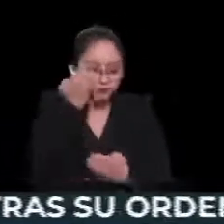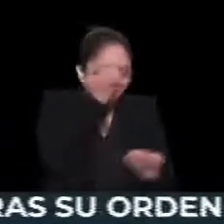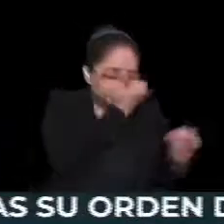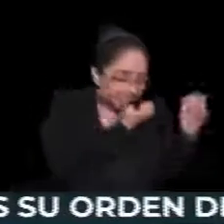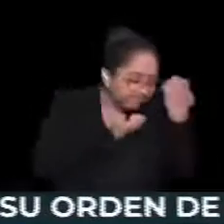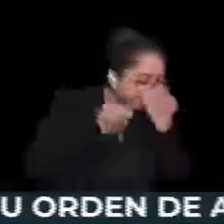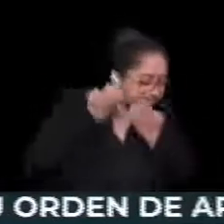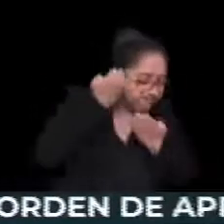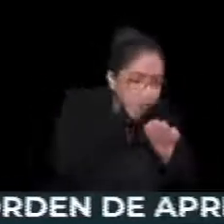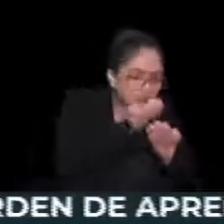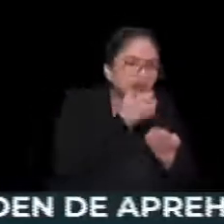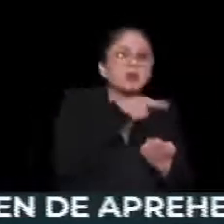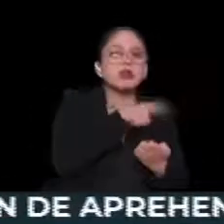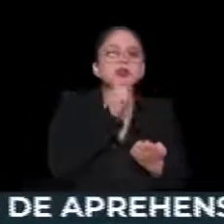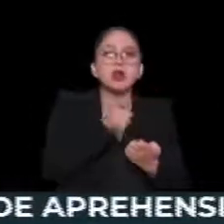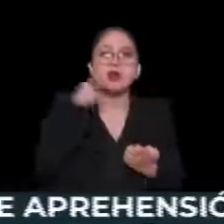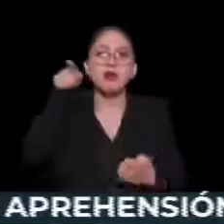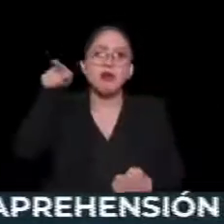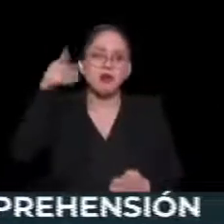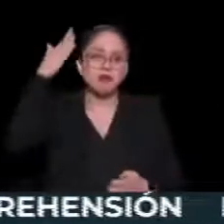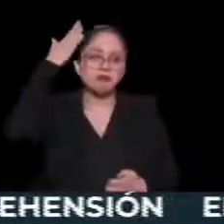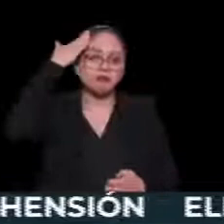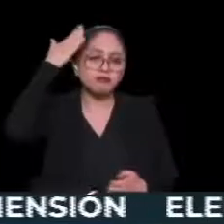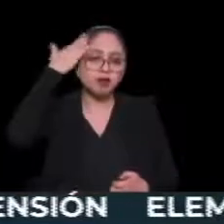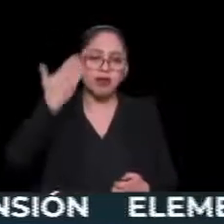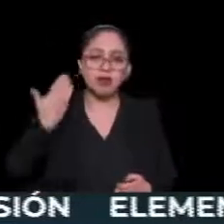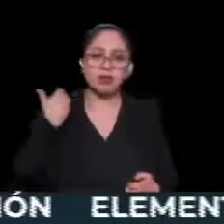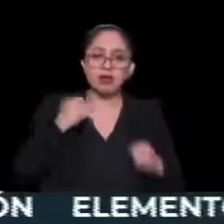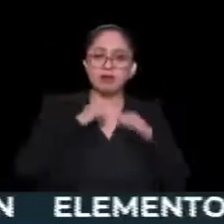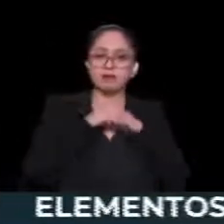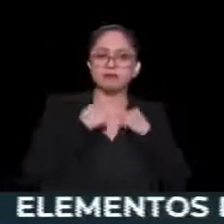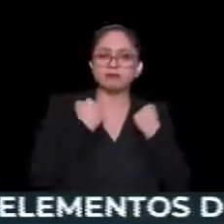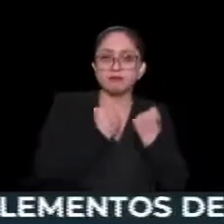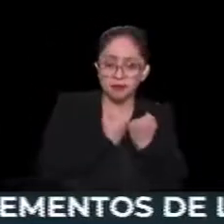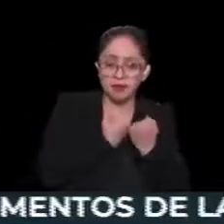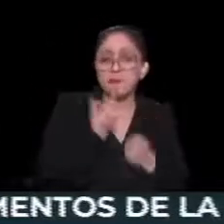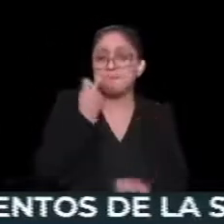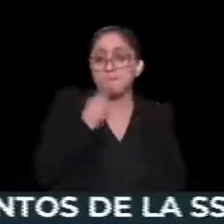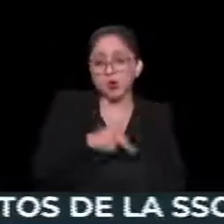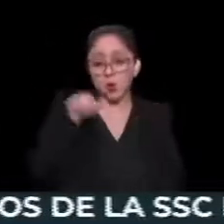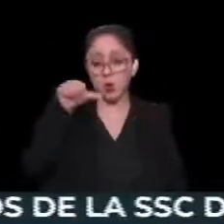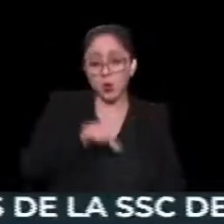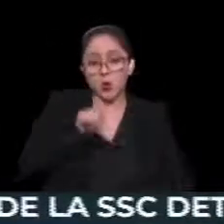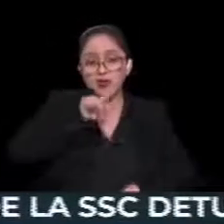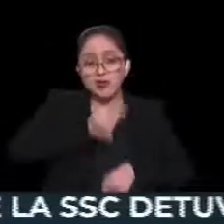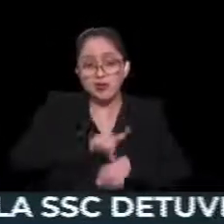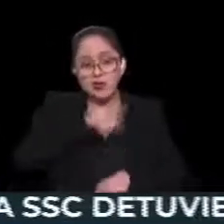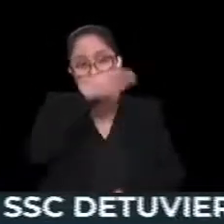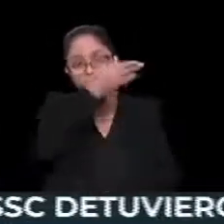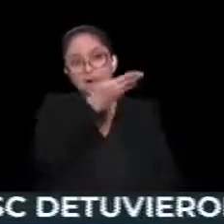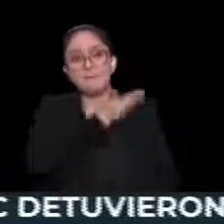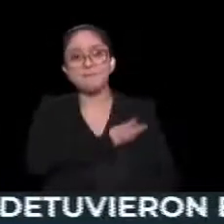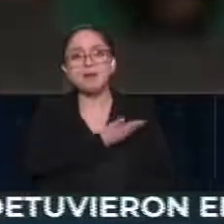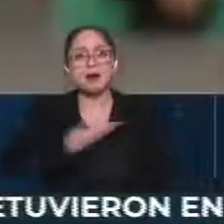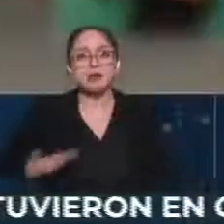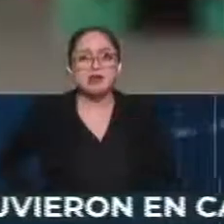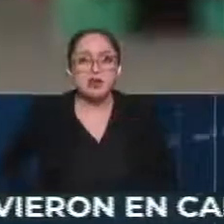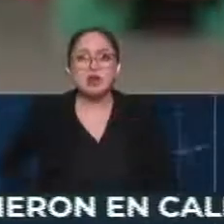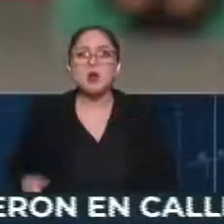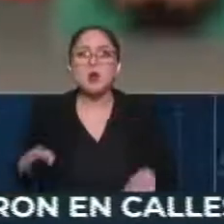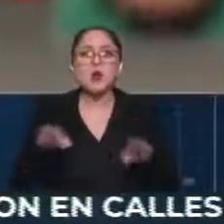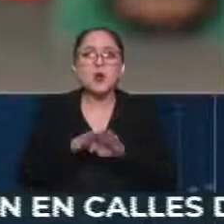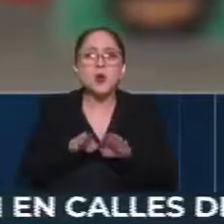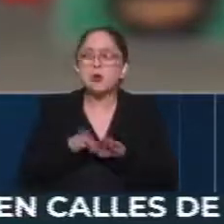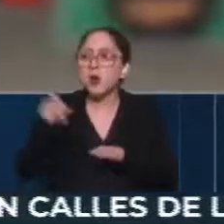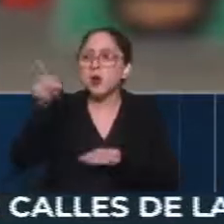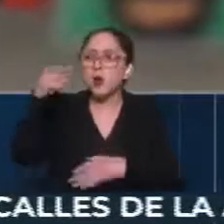su contra por delincuencia organizada. Y nuevamente hoy el presidente López Obrador criticó la actuación del juez de Jalisco,